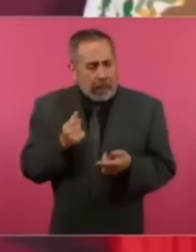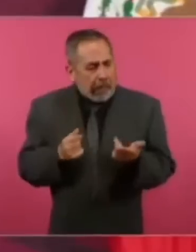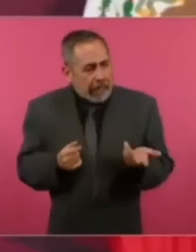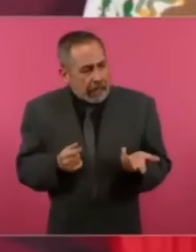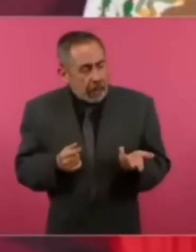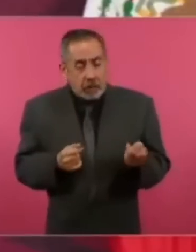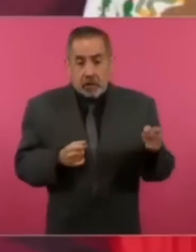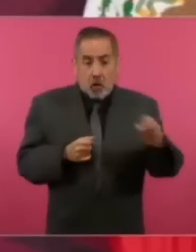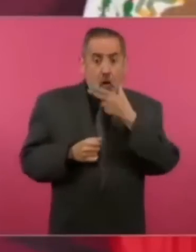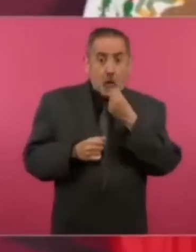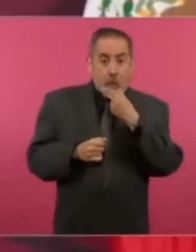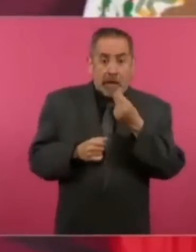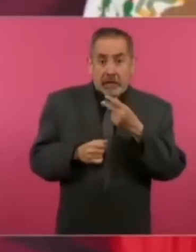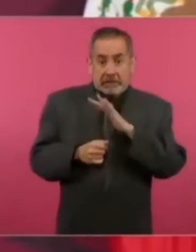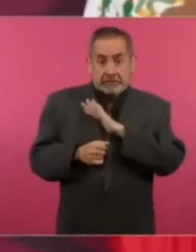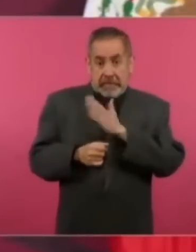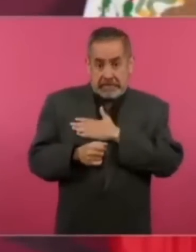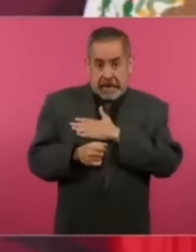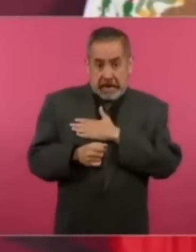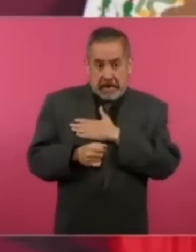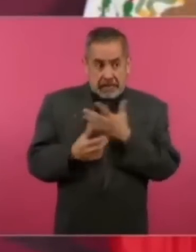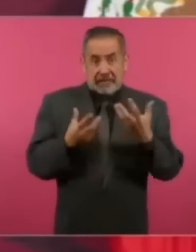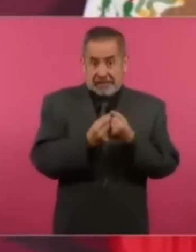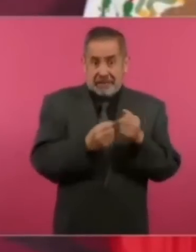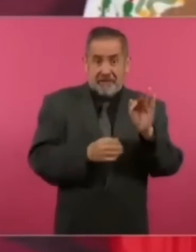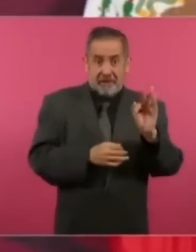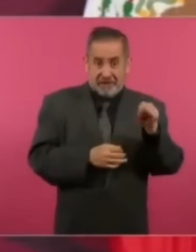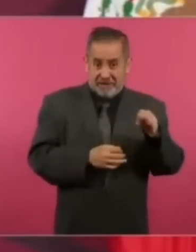Y vino ese señor.